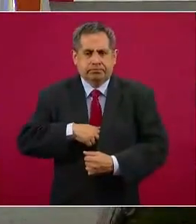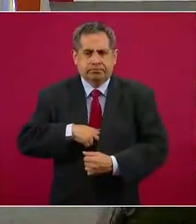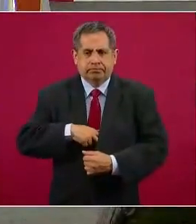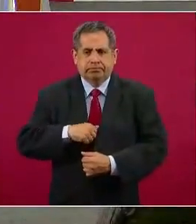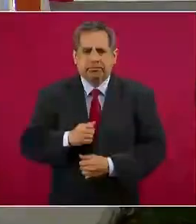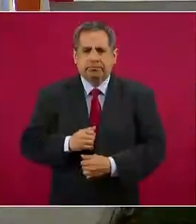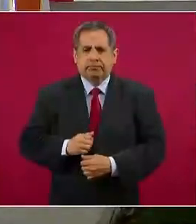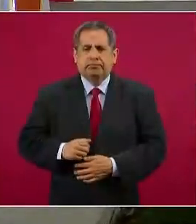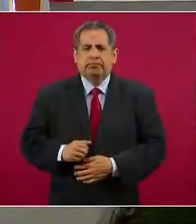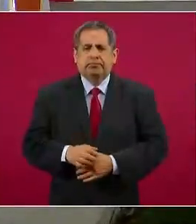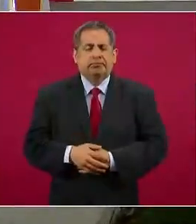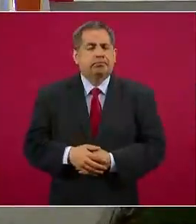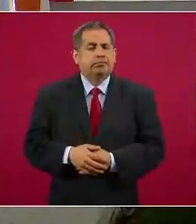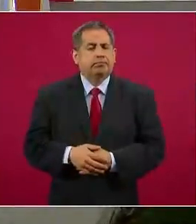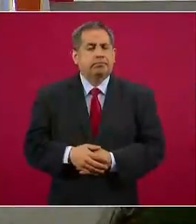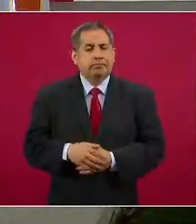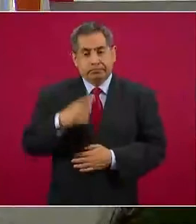Son 2 años, ¿no?